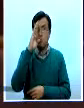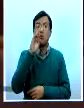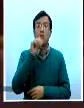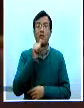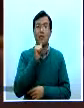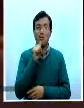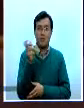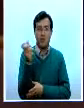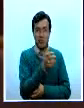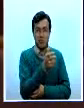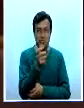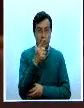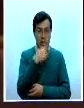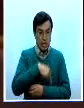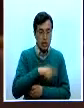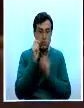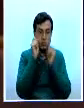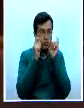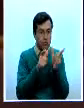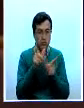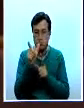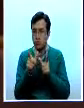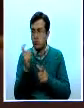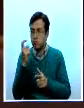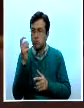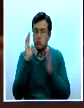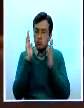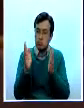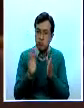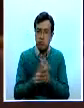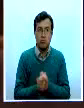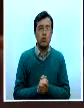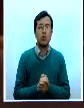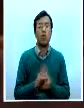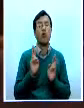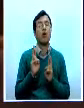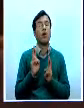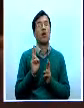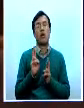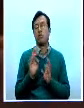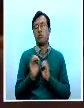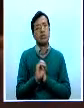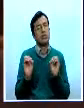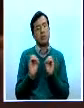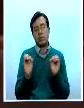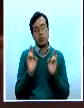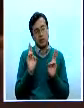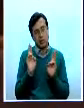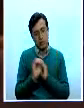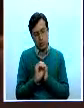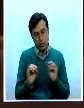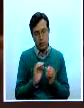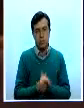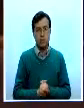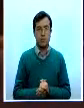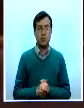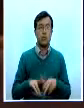puntos para justamente darles atención a las personas que lo requieran ojalá ojalá no se necesite obviamente pero también el tema